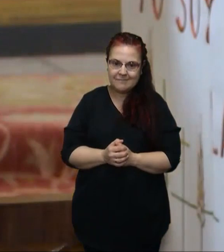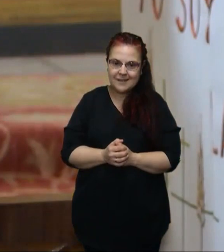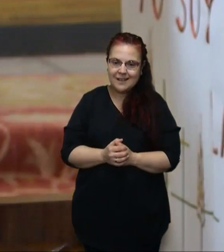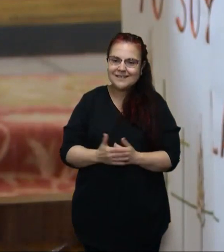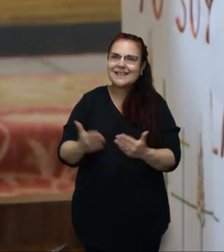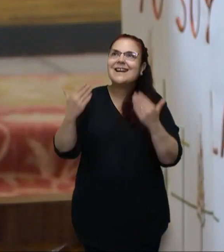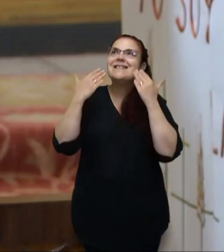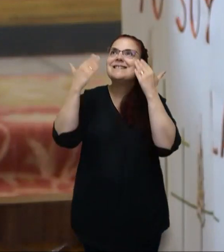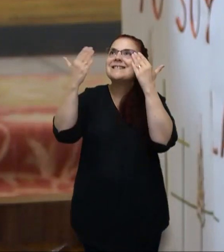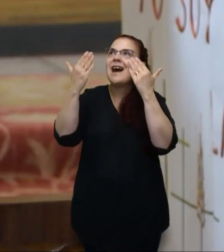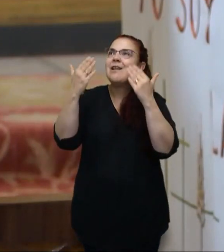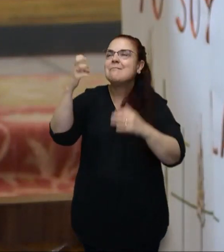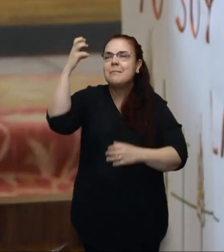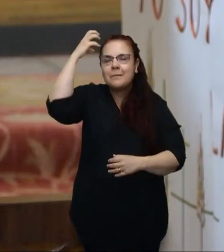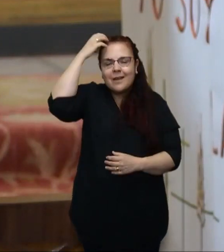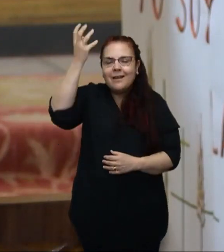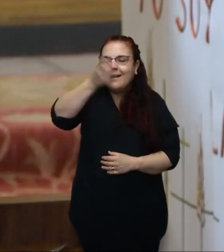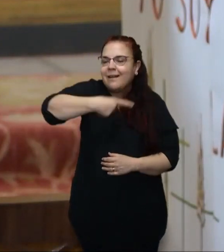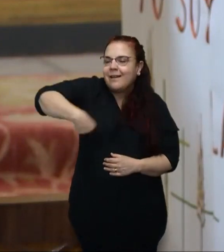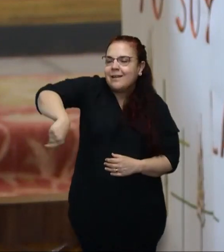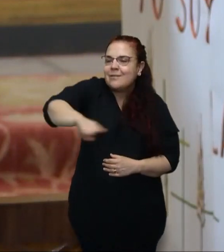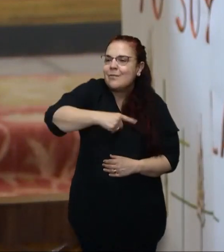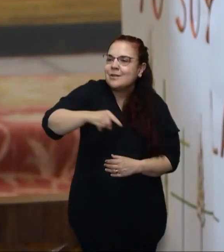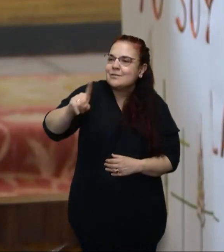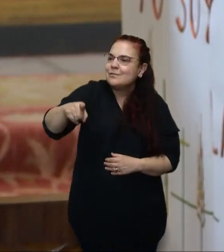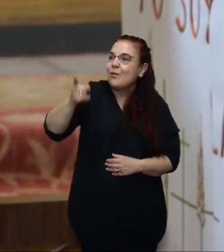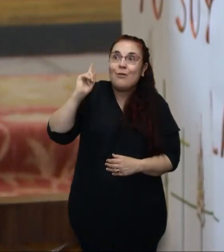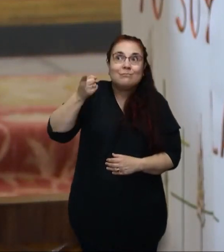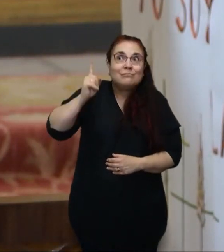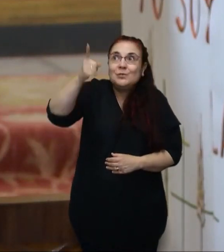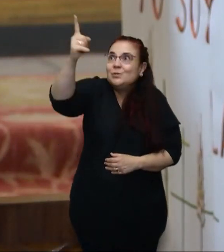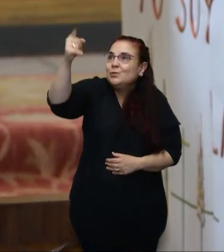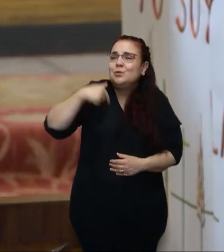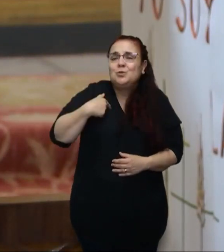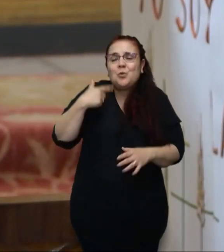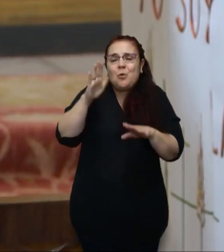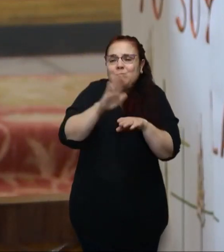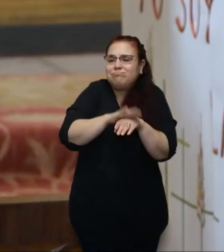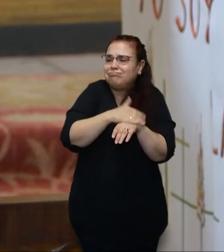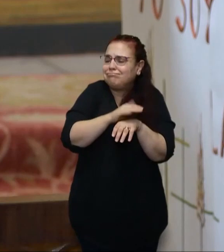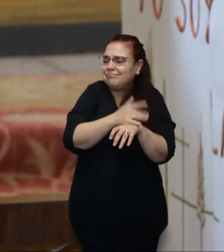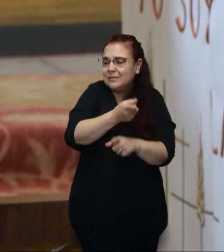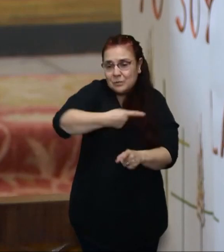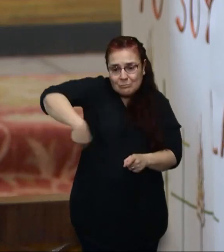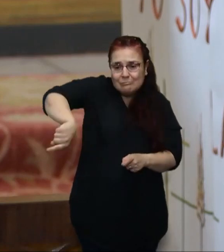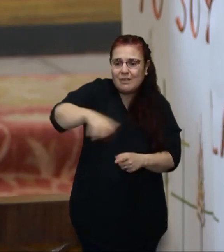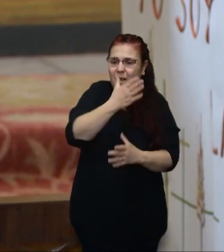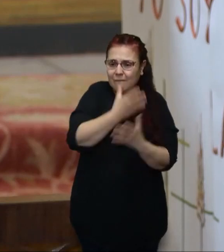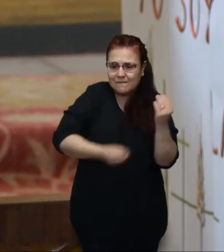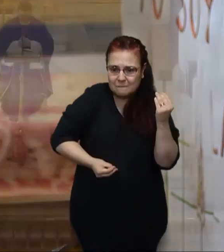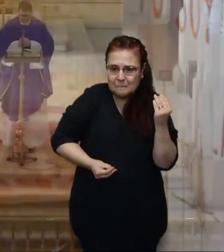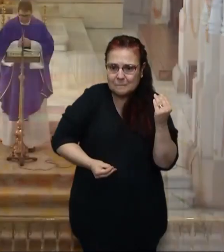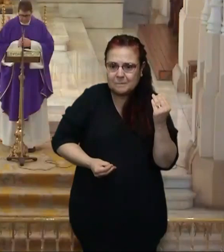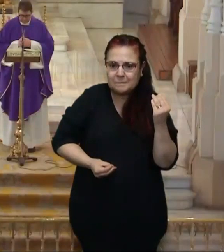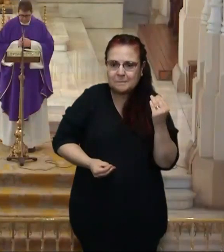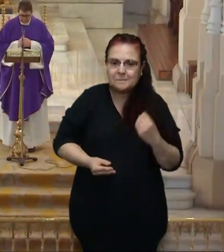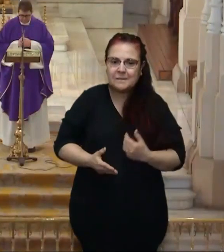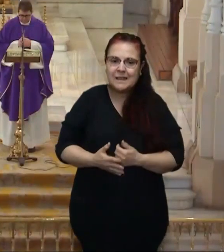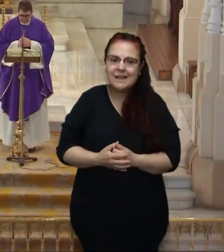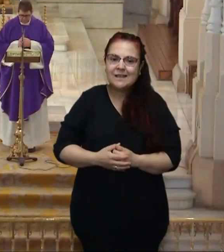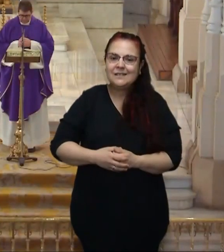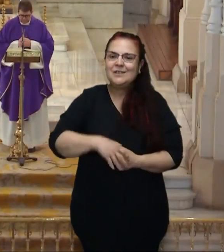Salve, Rey nuestro, solo tú te has compadecido de nuestros errores.